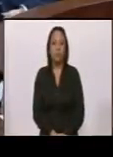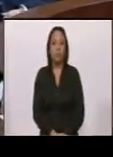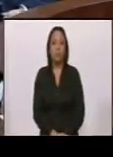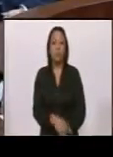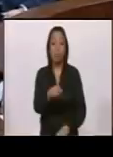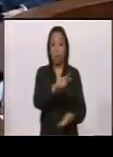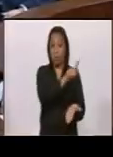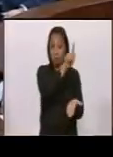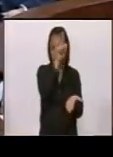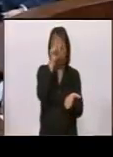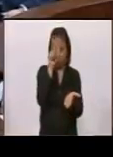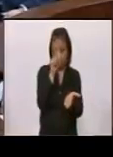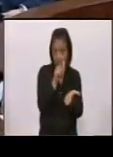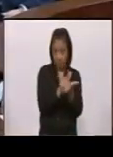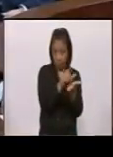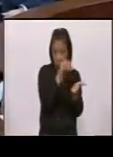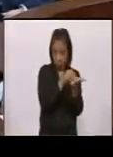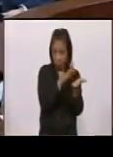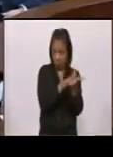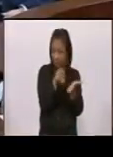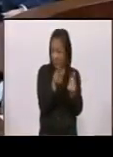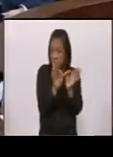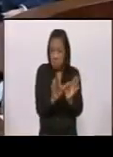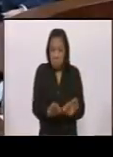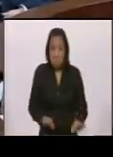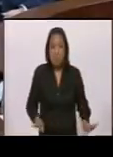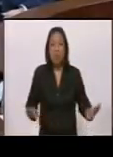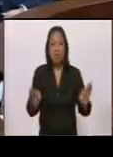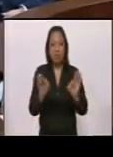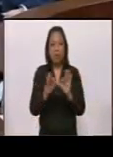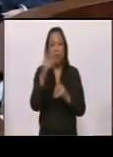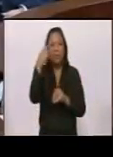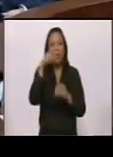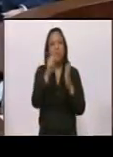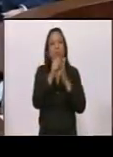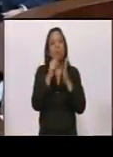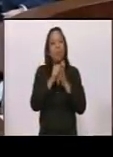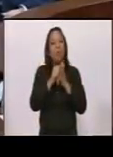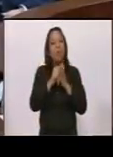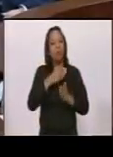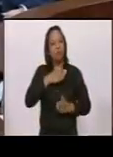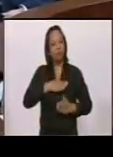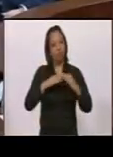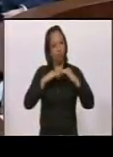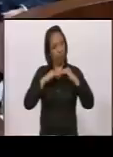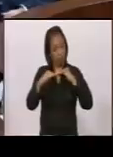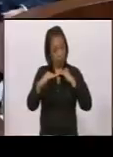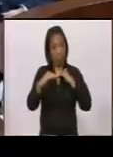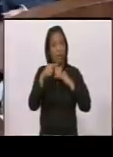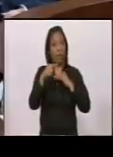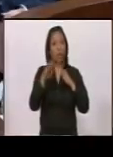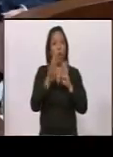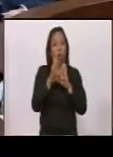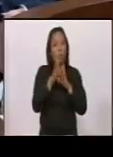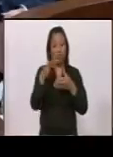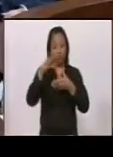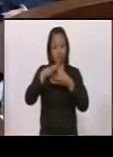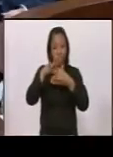La legalidad es fundamental para nuestro sistema democrático. La competencia